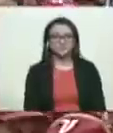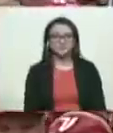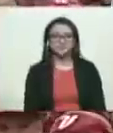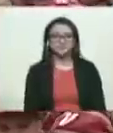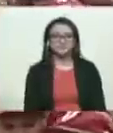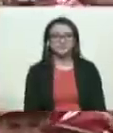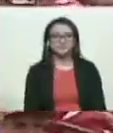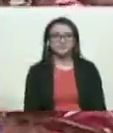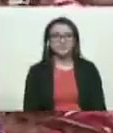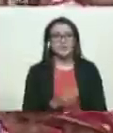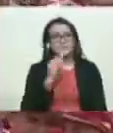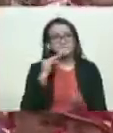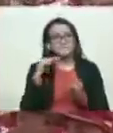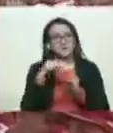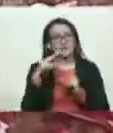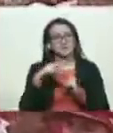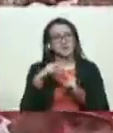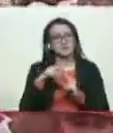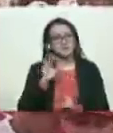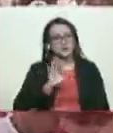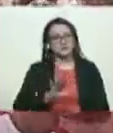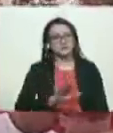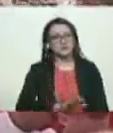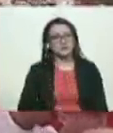ese es la meta del táchira